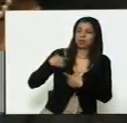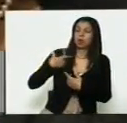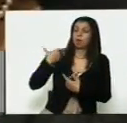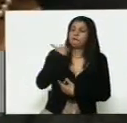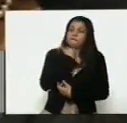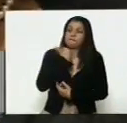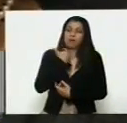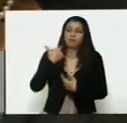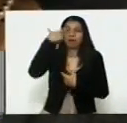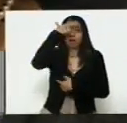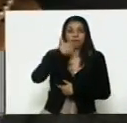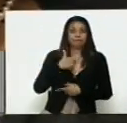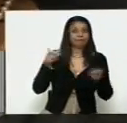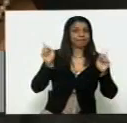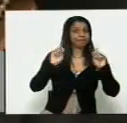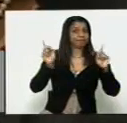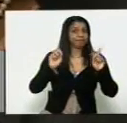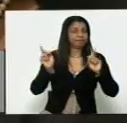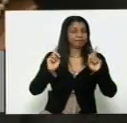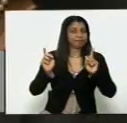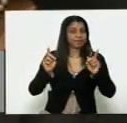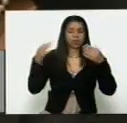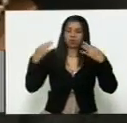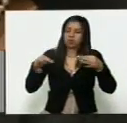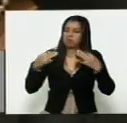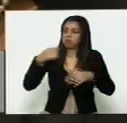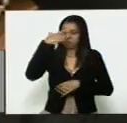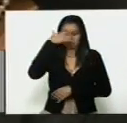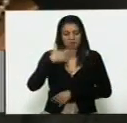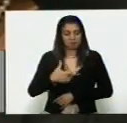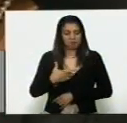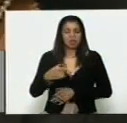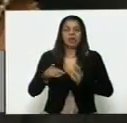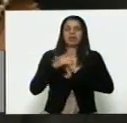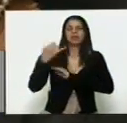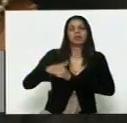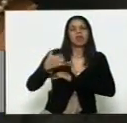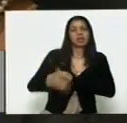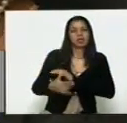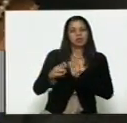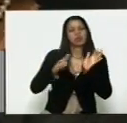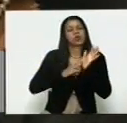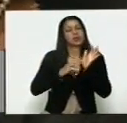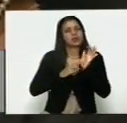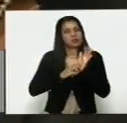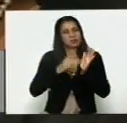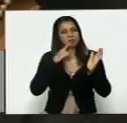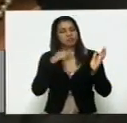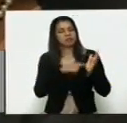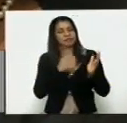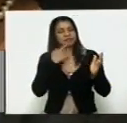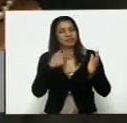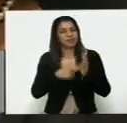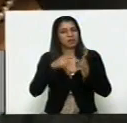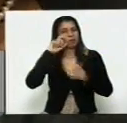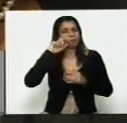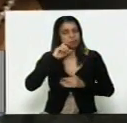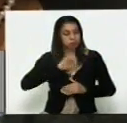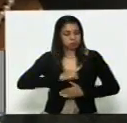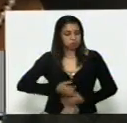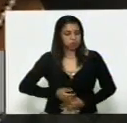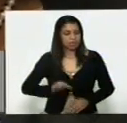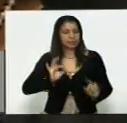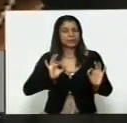tratadas como personas enfermas, sin menoscabo de los derechos y garantías derivados de su condición